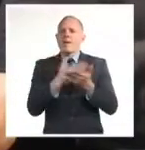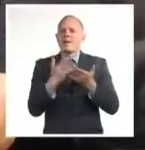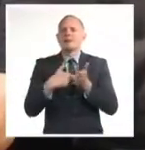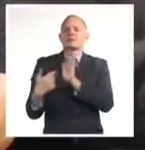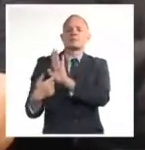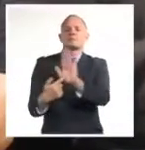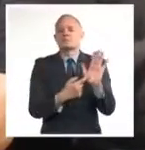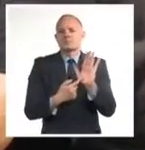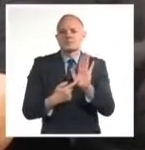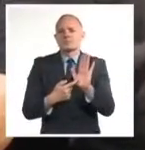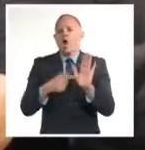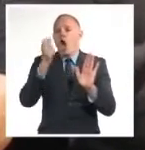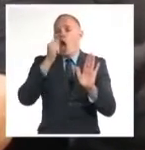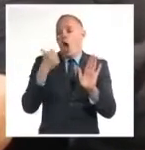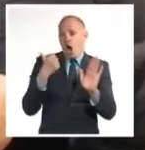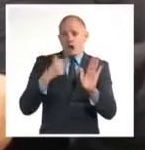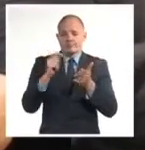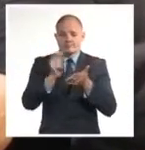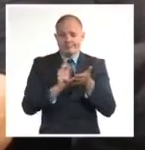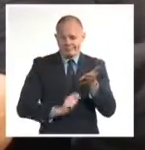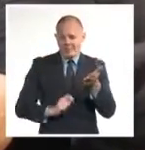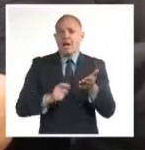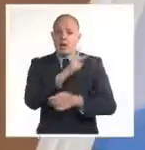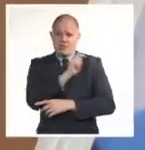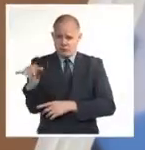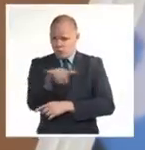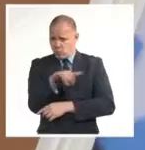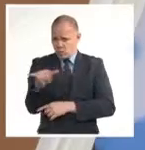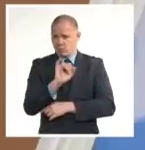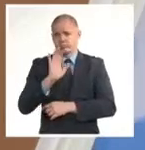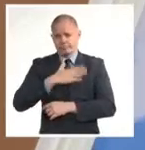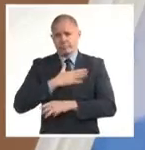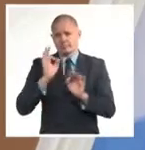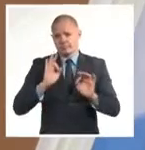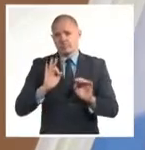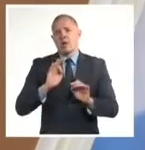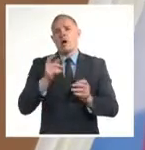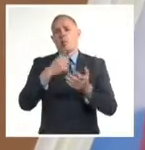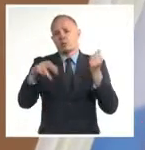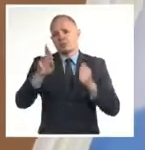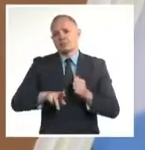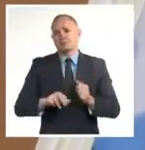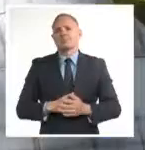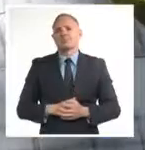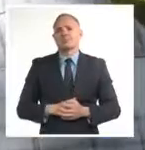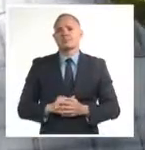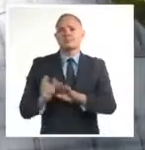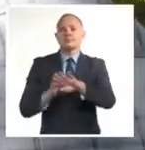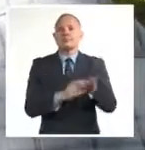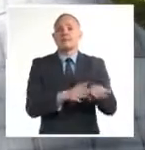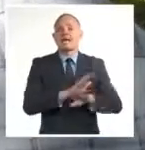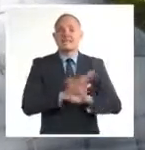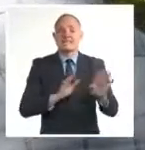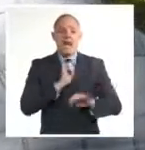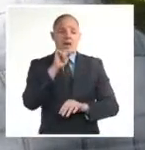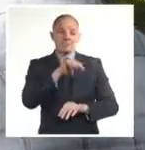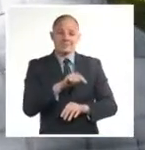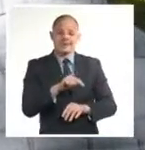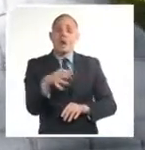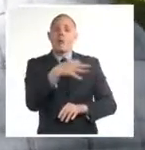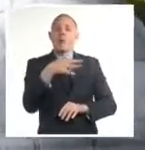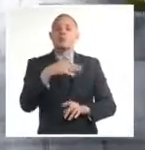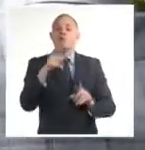William Pérez, poeta, educador, compositor y activista puertorriqueño. Por decisión de la Asamblea Municipal del Poder Popular en Cueto,